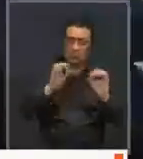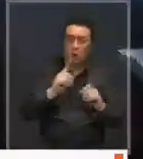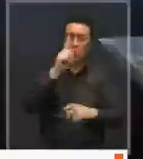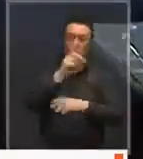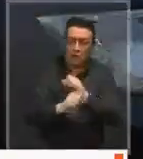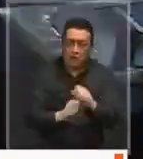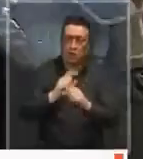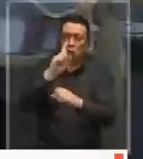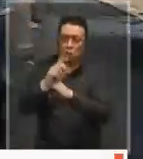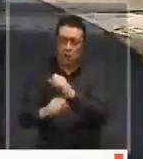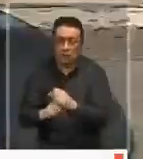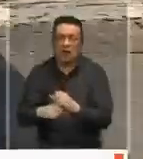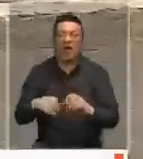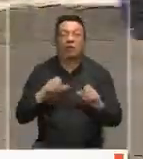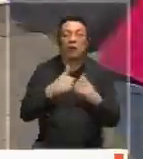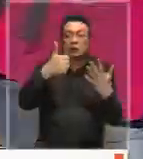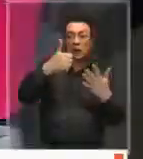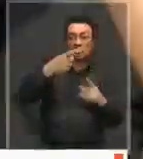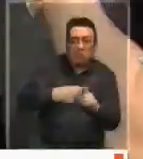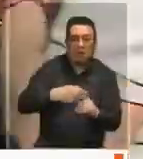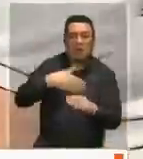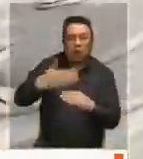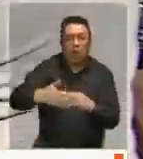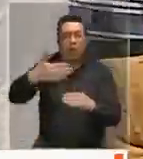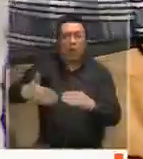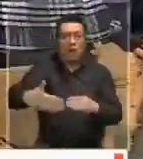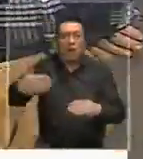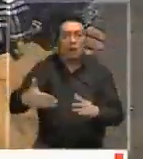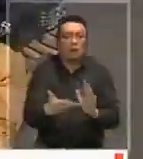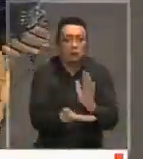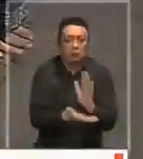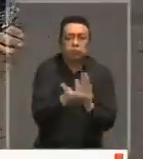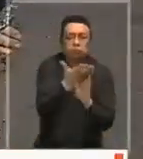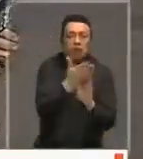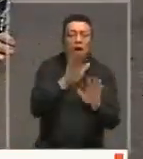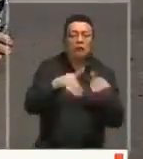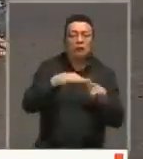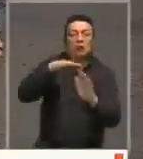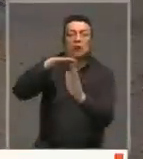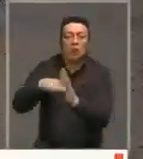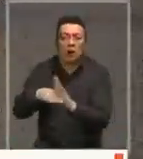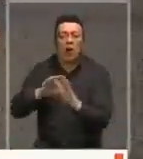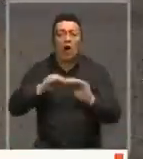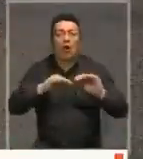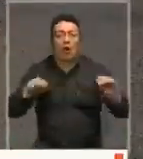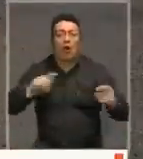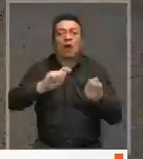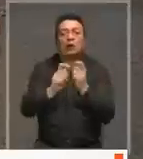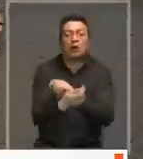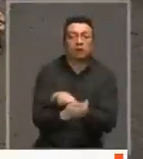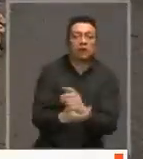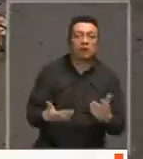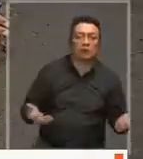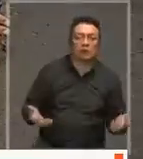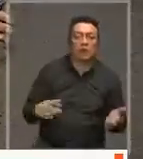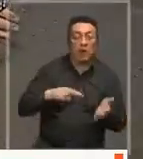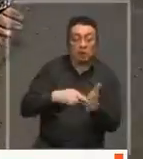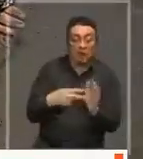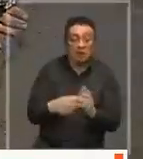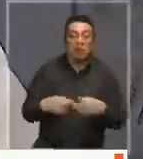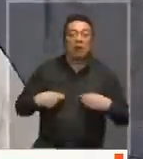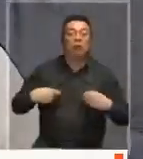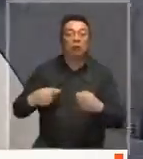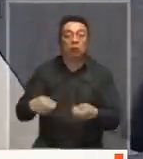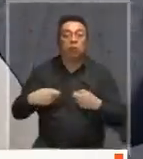año. No podemos ser regulados cada seis meses, porque a veces suben las tarifas, a veces se mantienen o a veces se cambian. El problema son los costos que